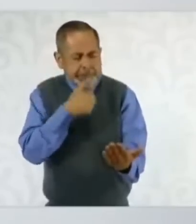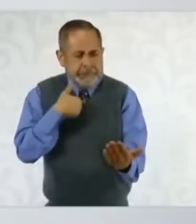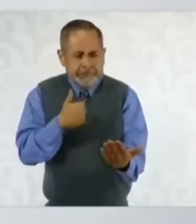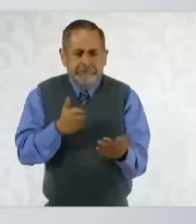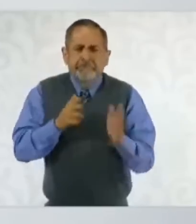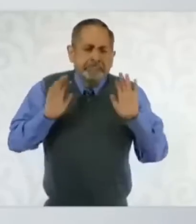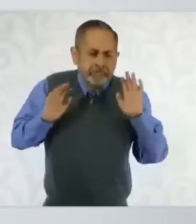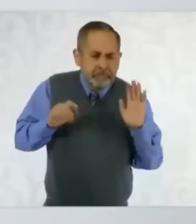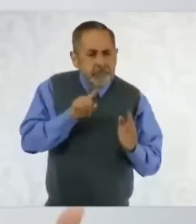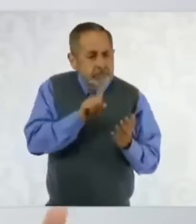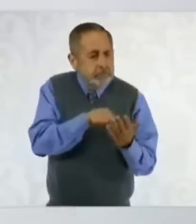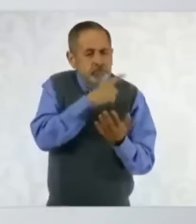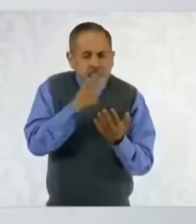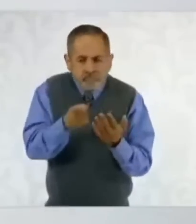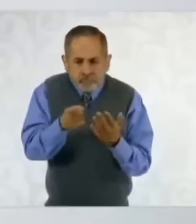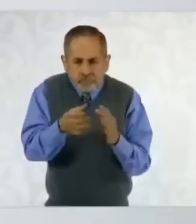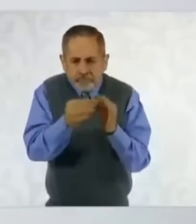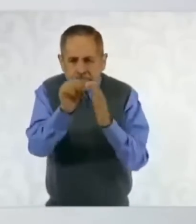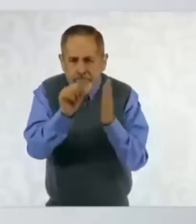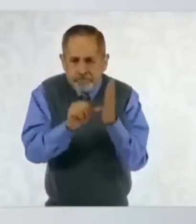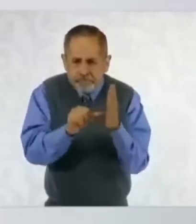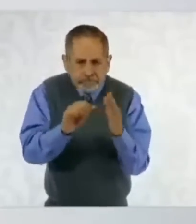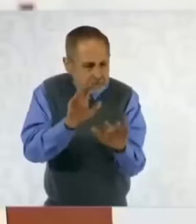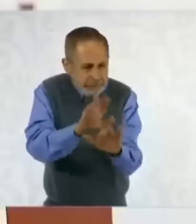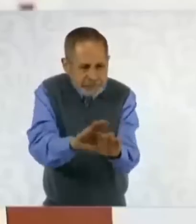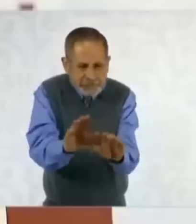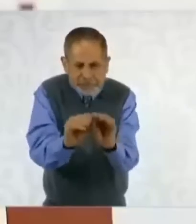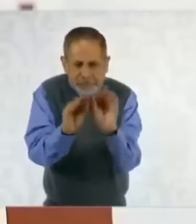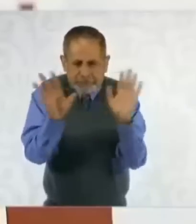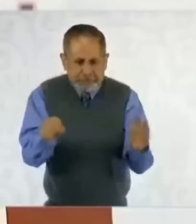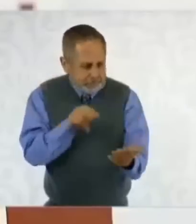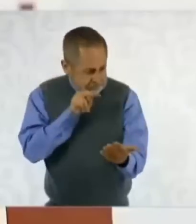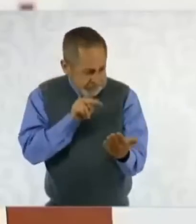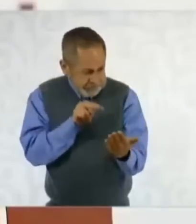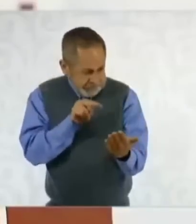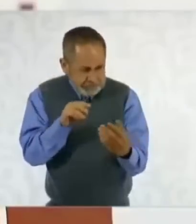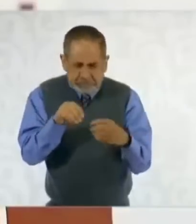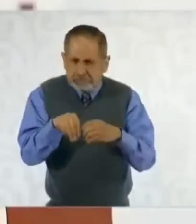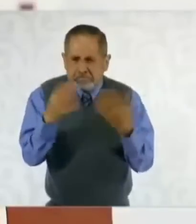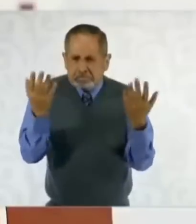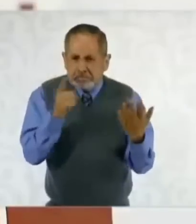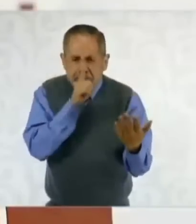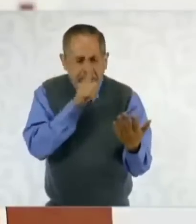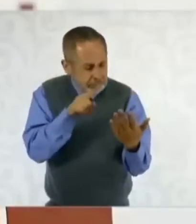entender, pero hay algunos que son claros, absolutamente claros.